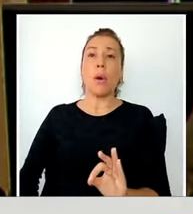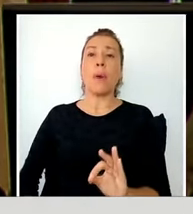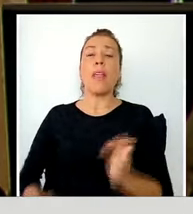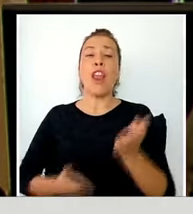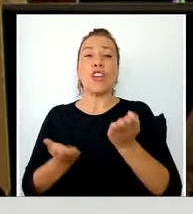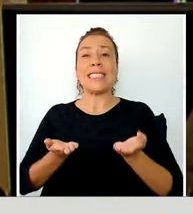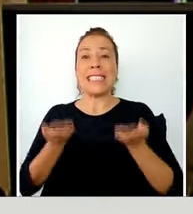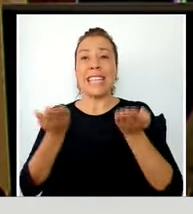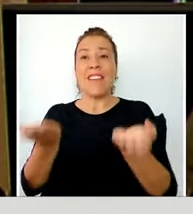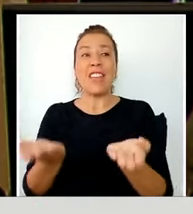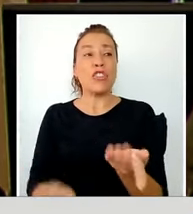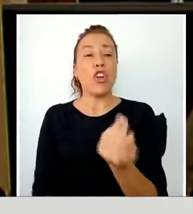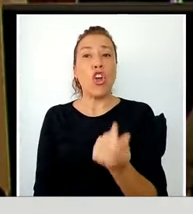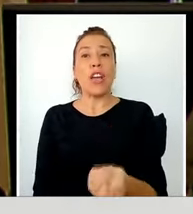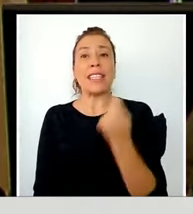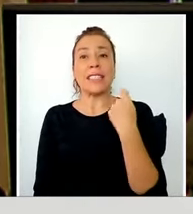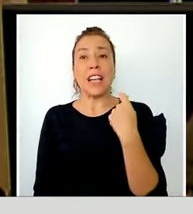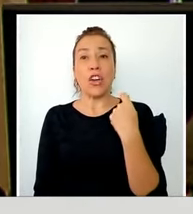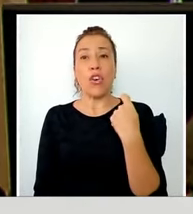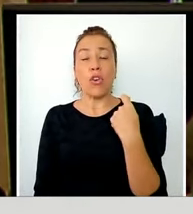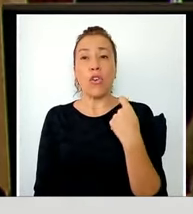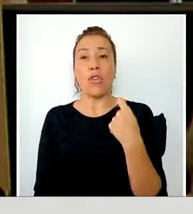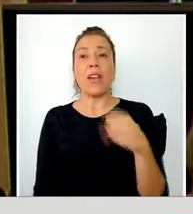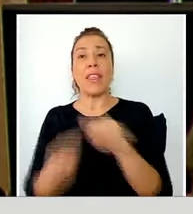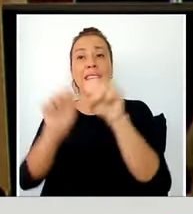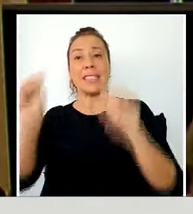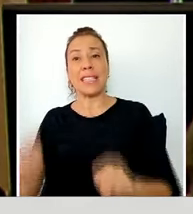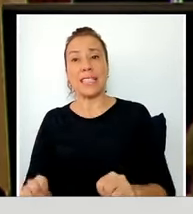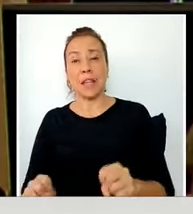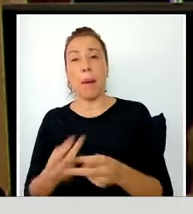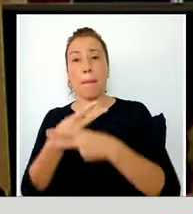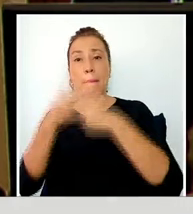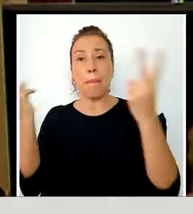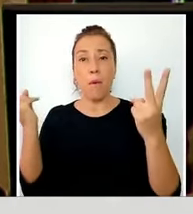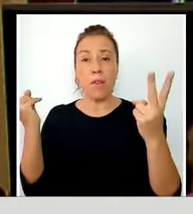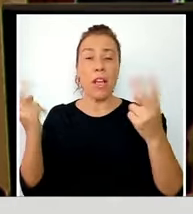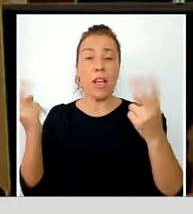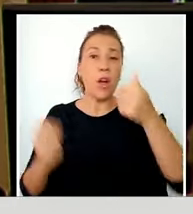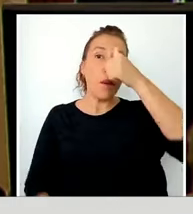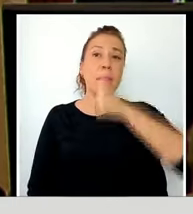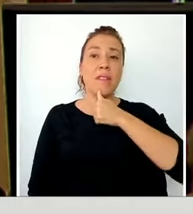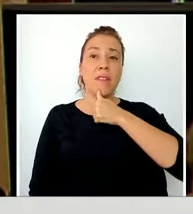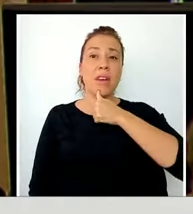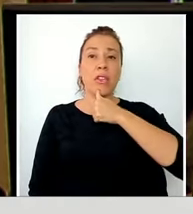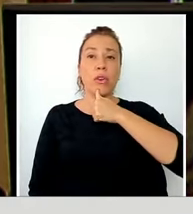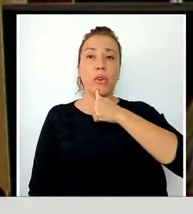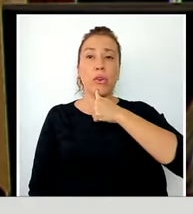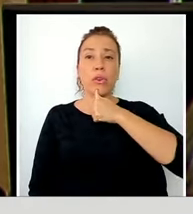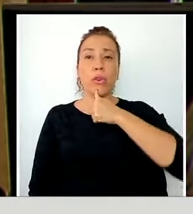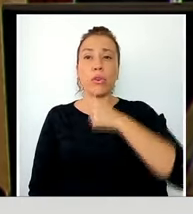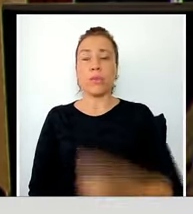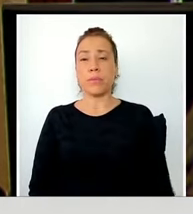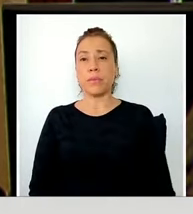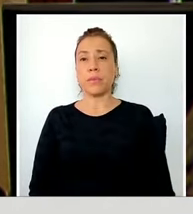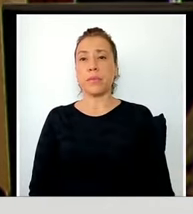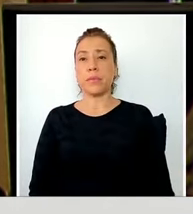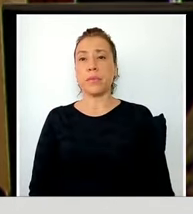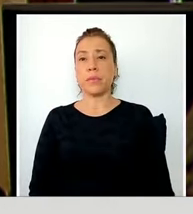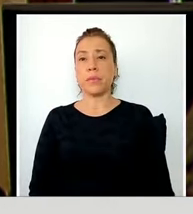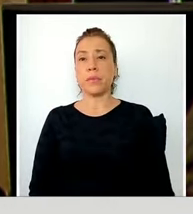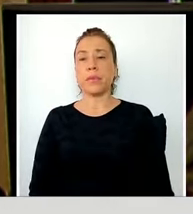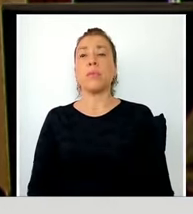aranceles que se transan entre el sistema público y el sistema privado son a través de los costos